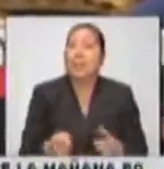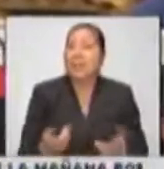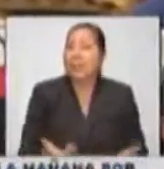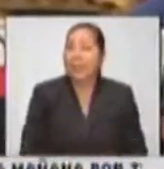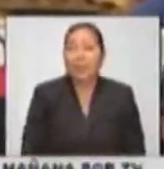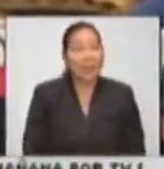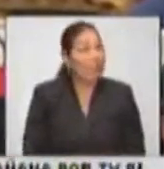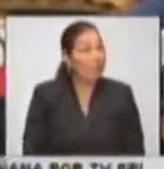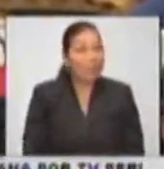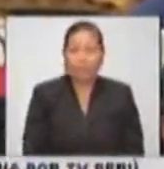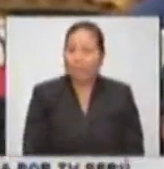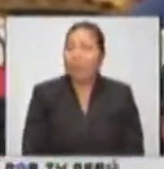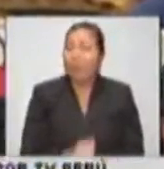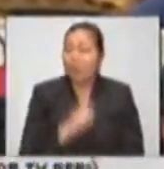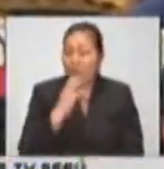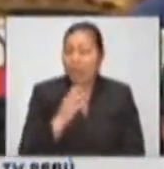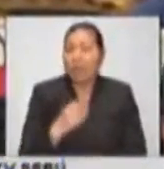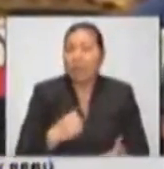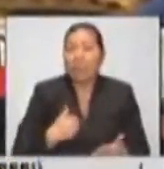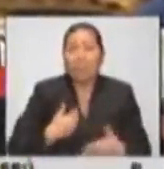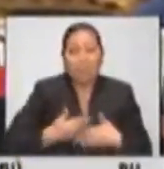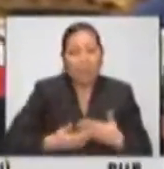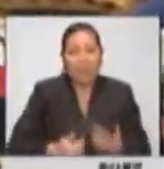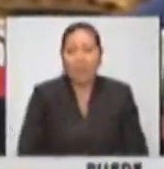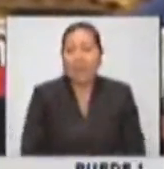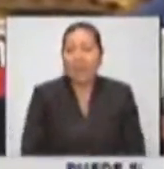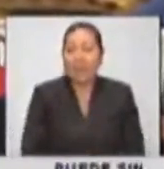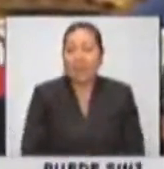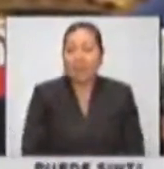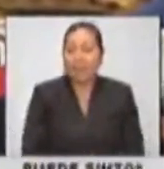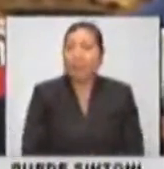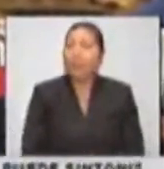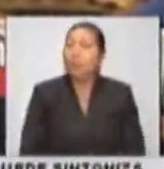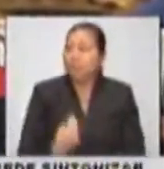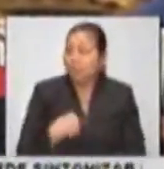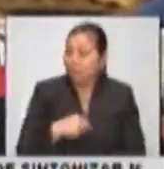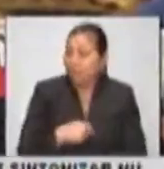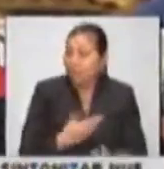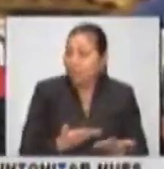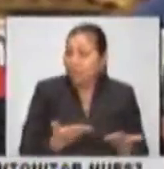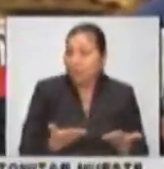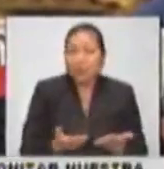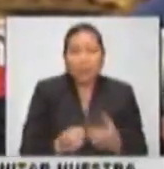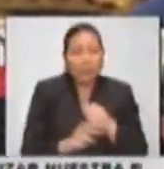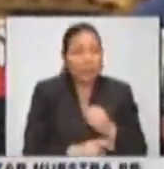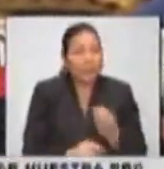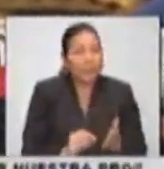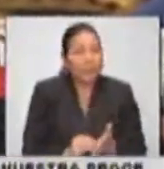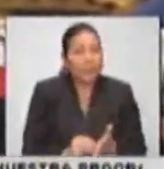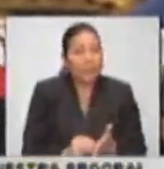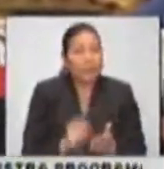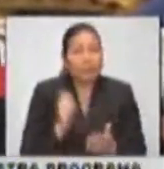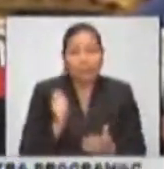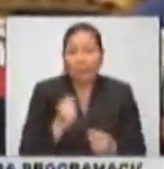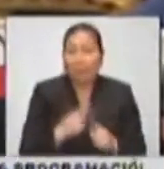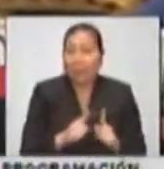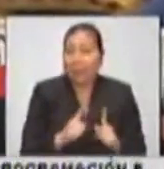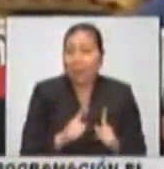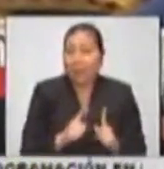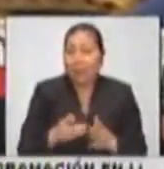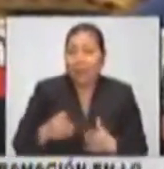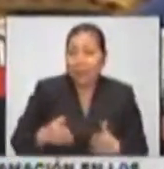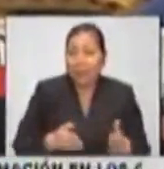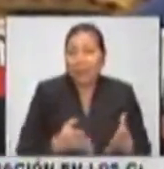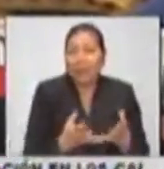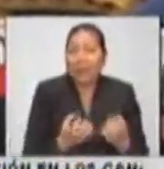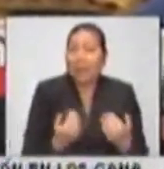vuelta. Entonces yo creo que podríamos ir avanzando por ahí. Oye, por favor, nosotros estamos en esta situación, este es un país que todavía no es rico, estamos en camino